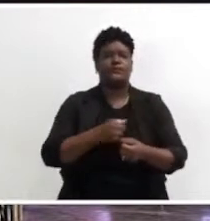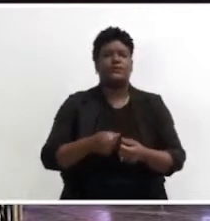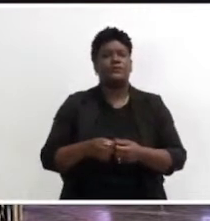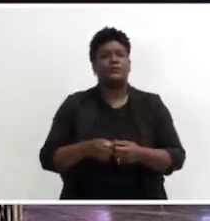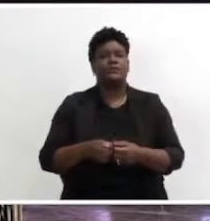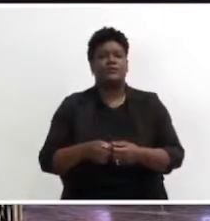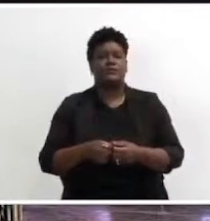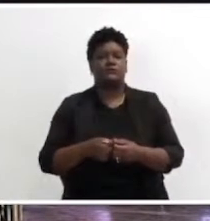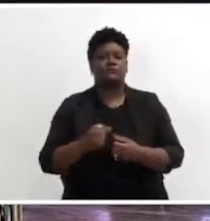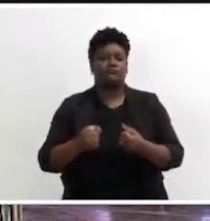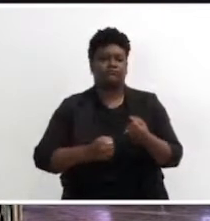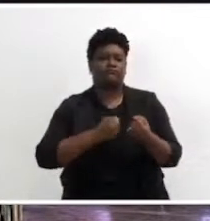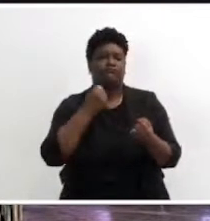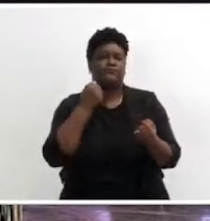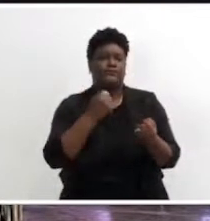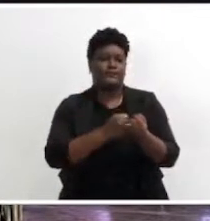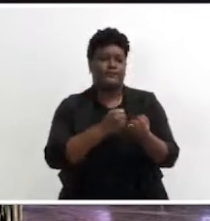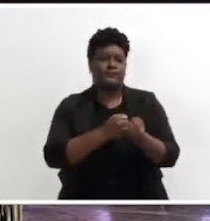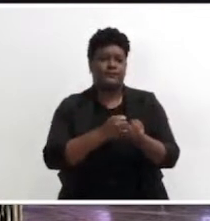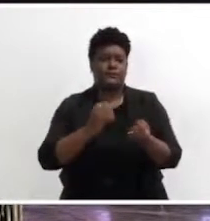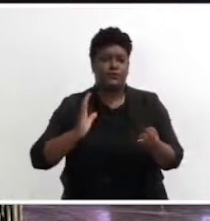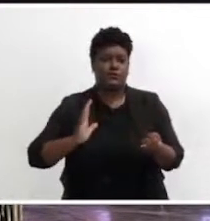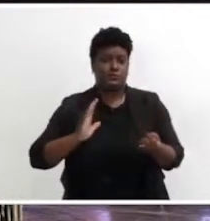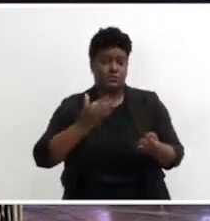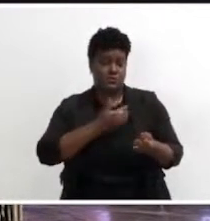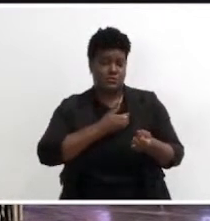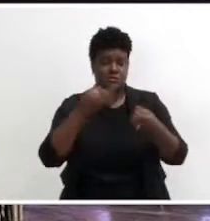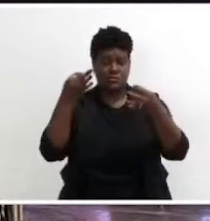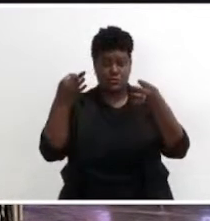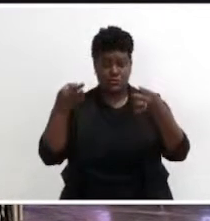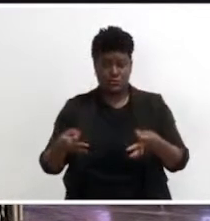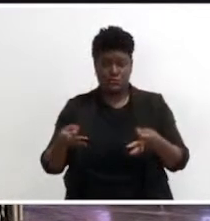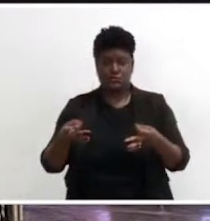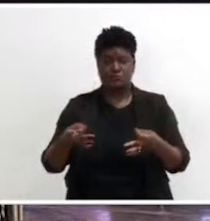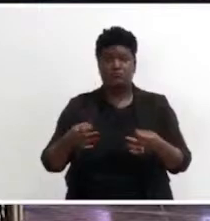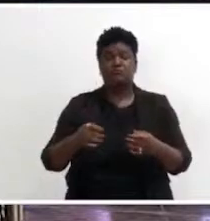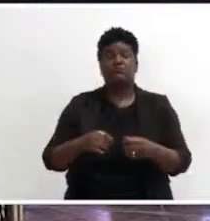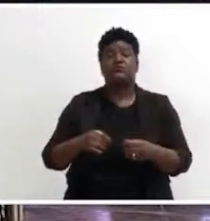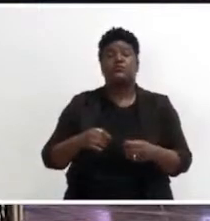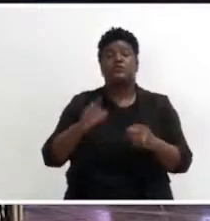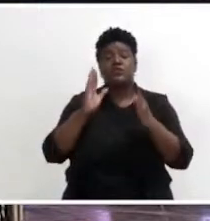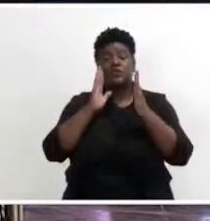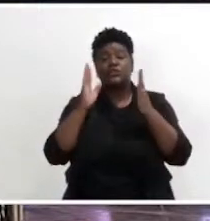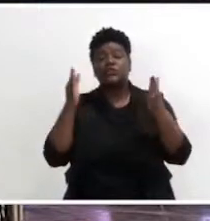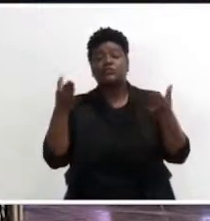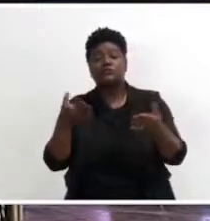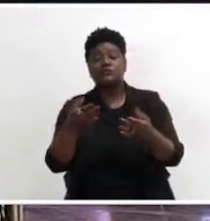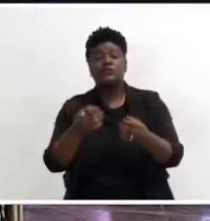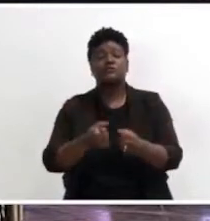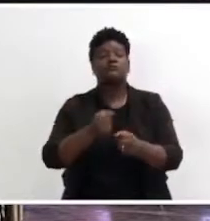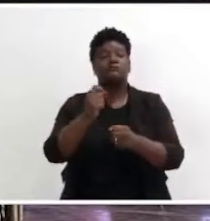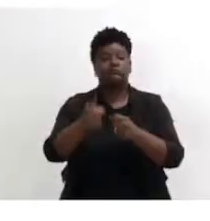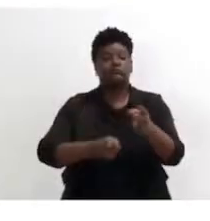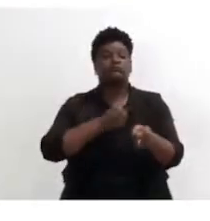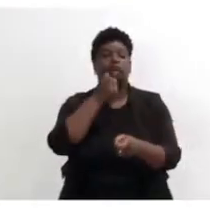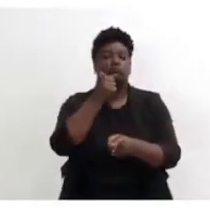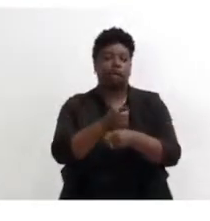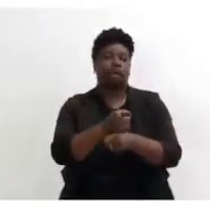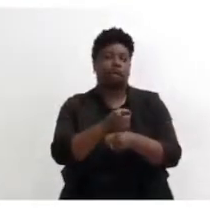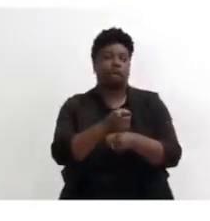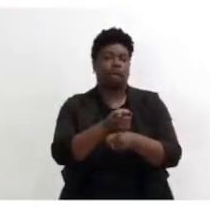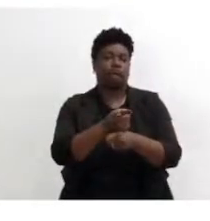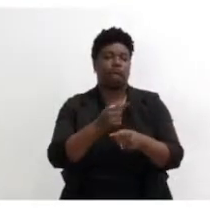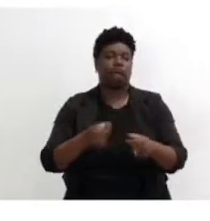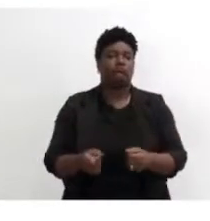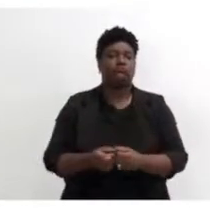convicción de que estamos dando los pasos necesarios y en el camino correcto. Así también lo señala un informe